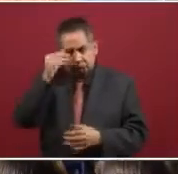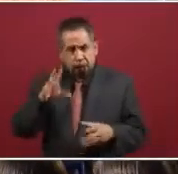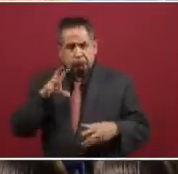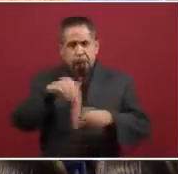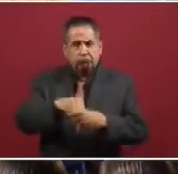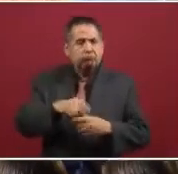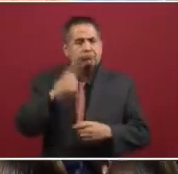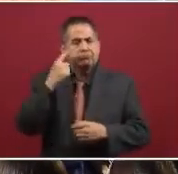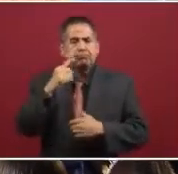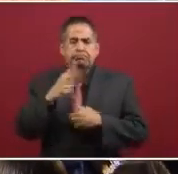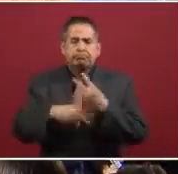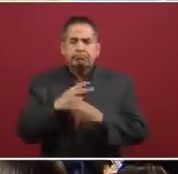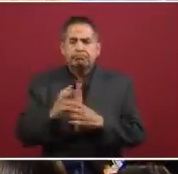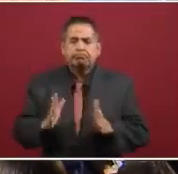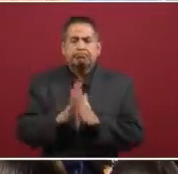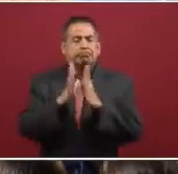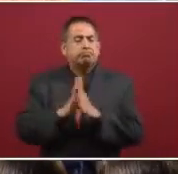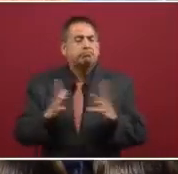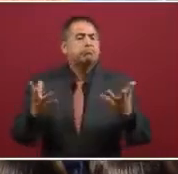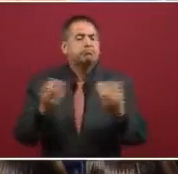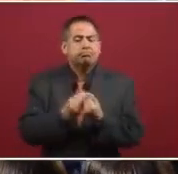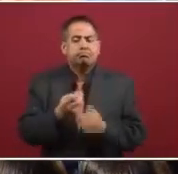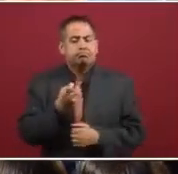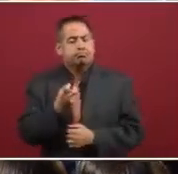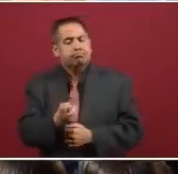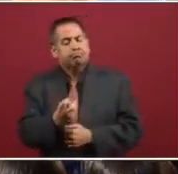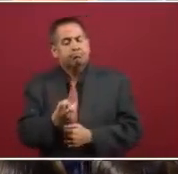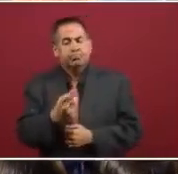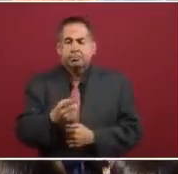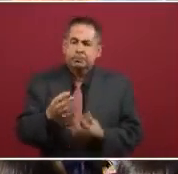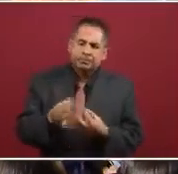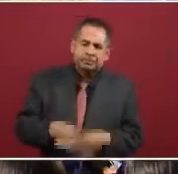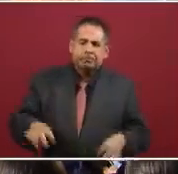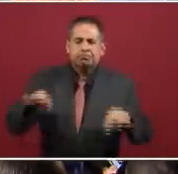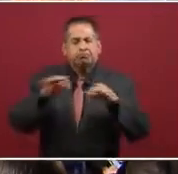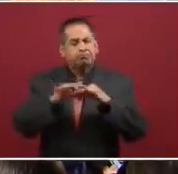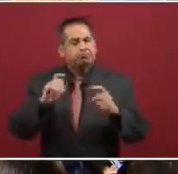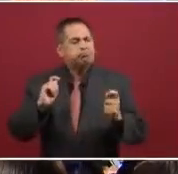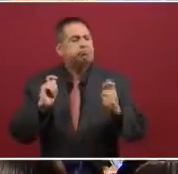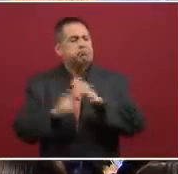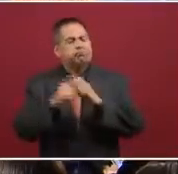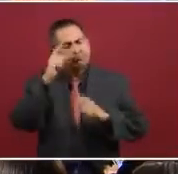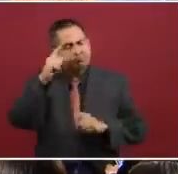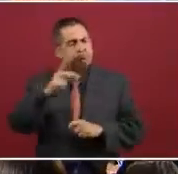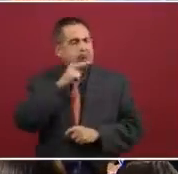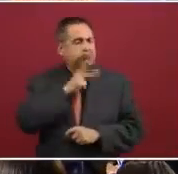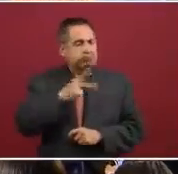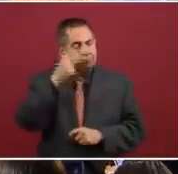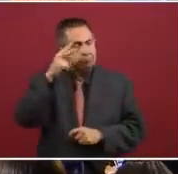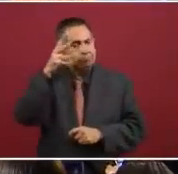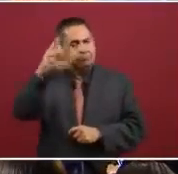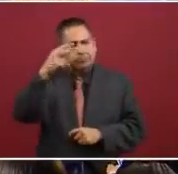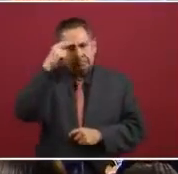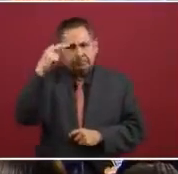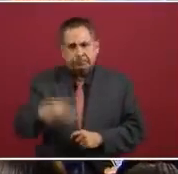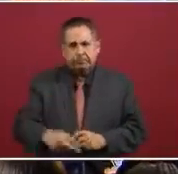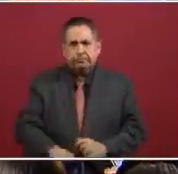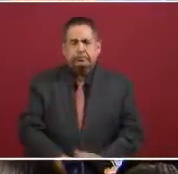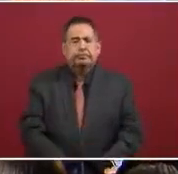para participar en esta muy importante transacción para Pemex y para México.